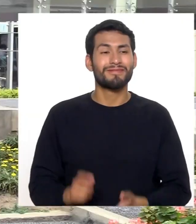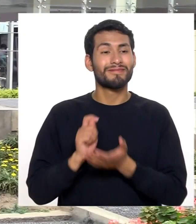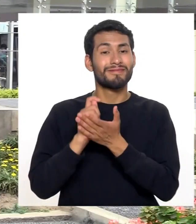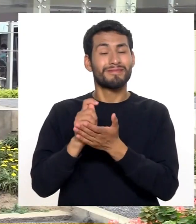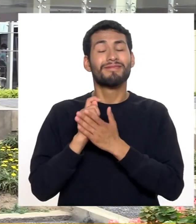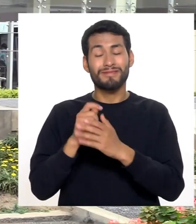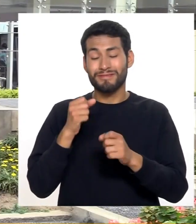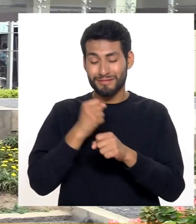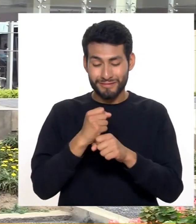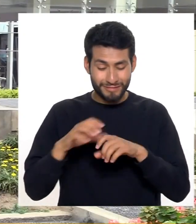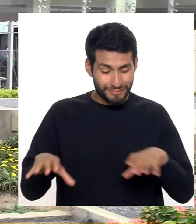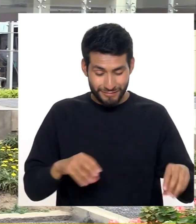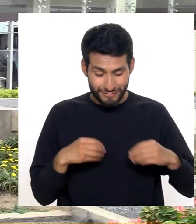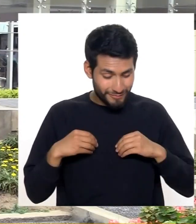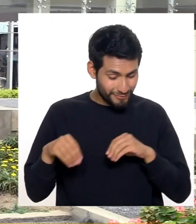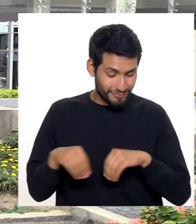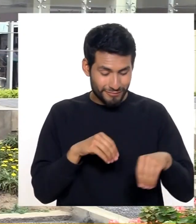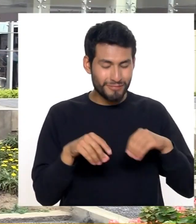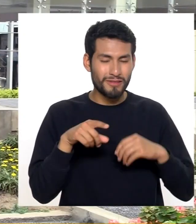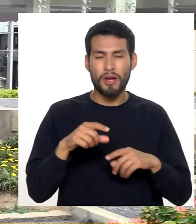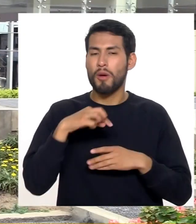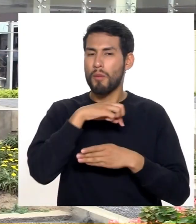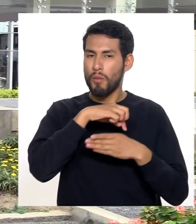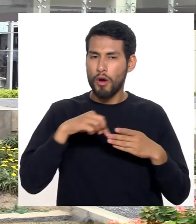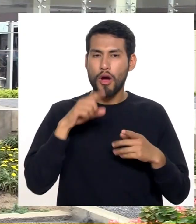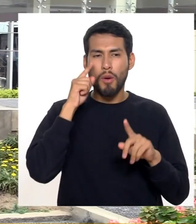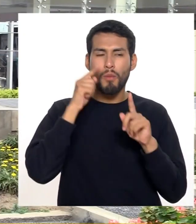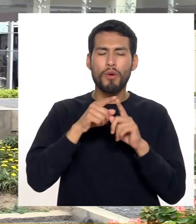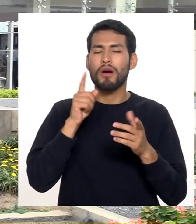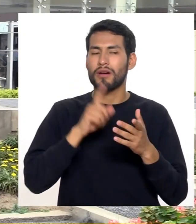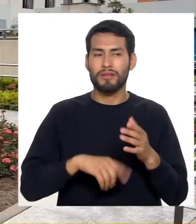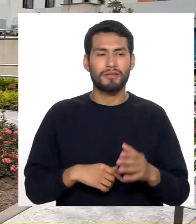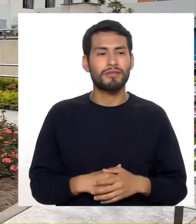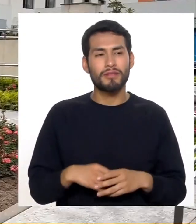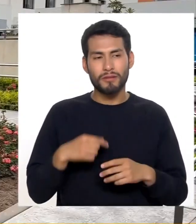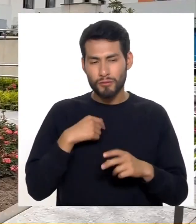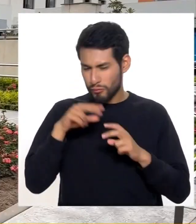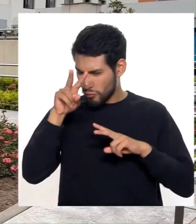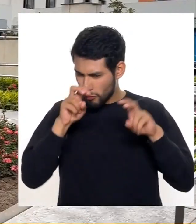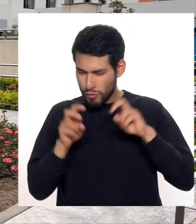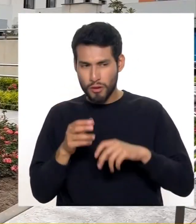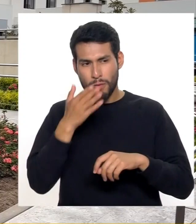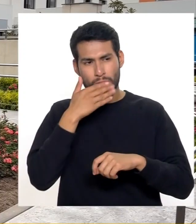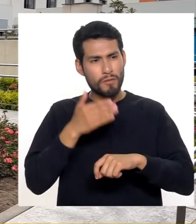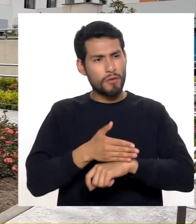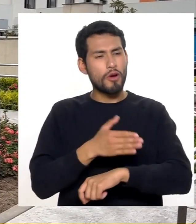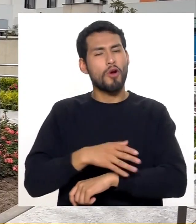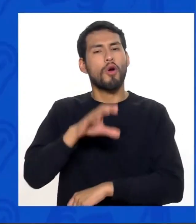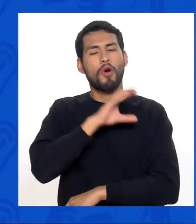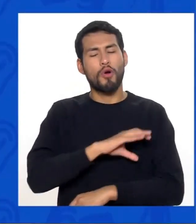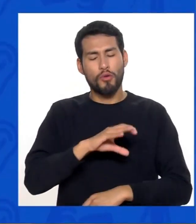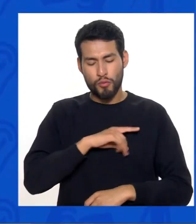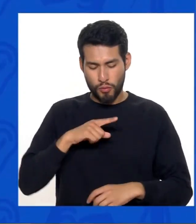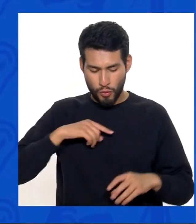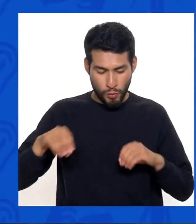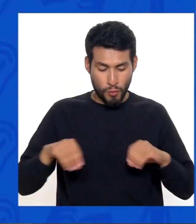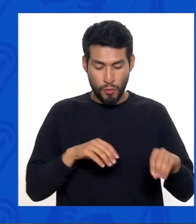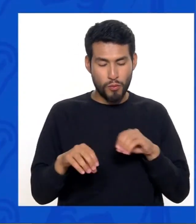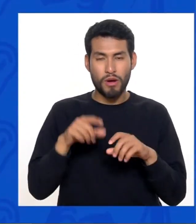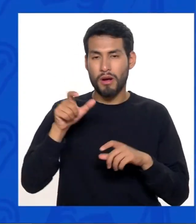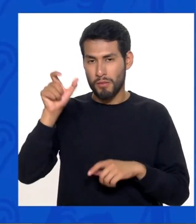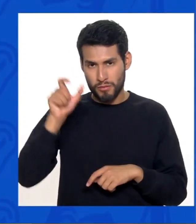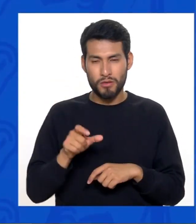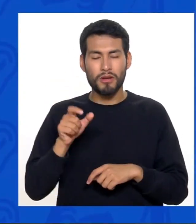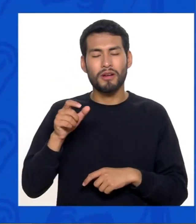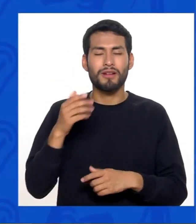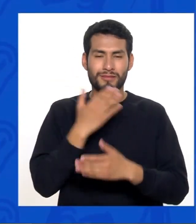El terapeuta ocupacional es el profesional de la salud encargado de evaluar, mejorar la conducta ocupacional de las